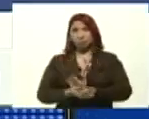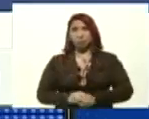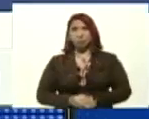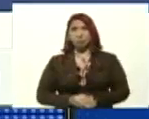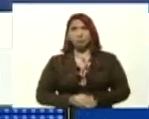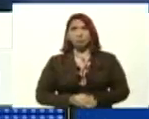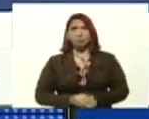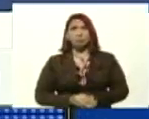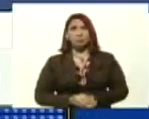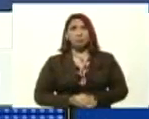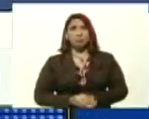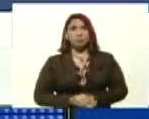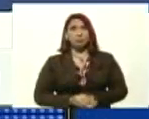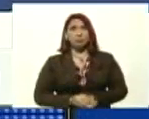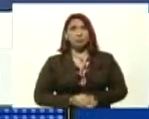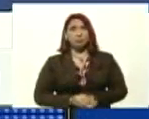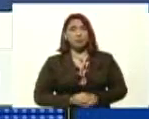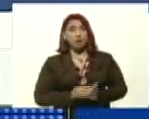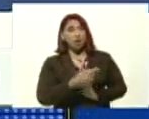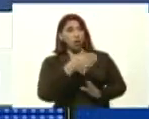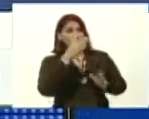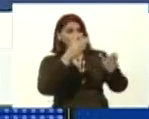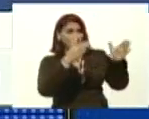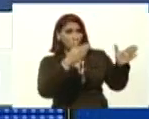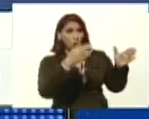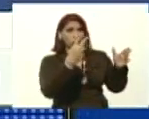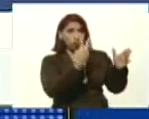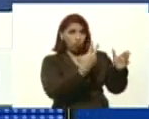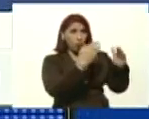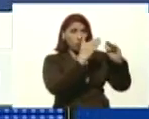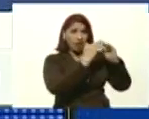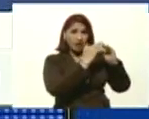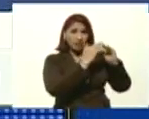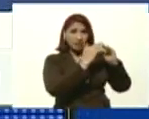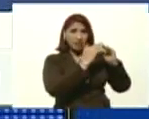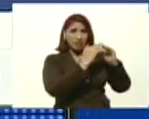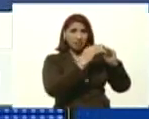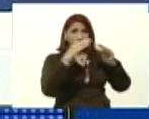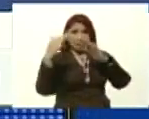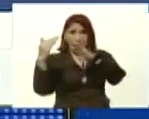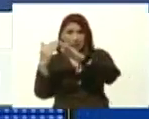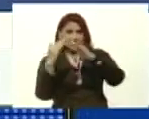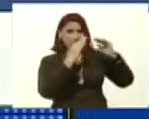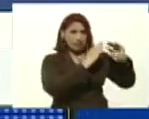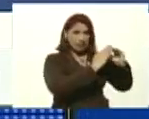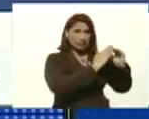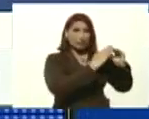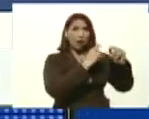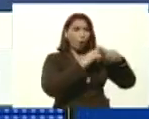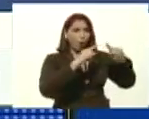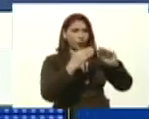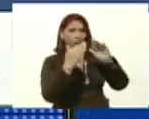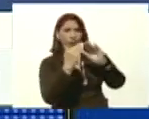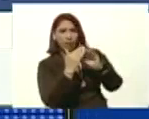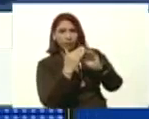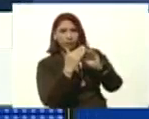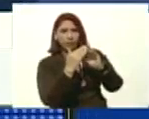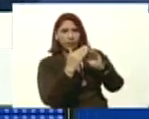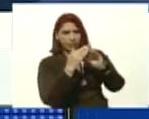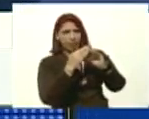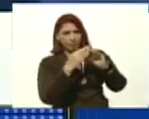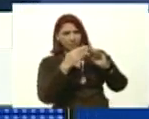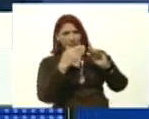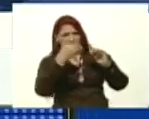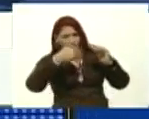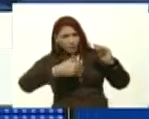Y era entre dos casas bien construidas, una casa que desde afuera aparentaba que estaba bien, por